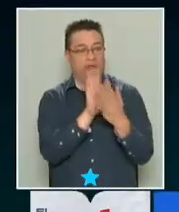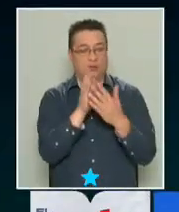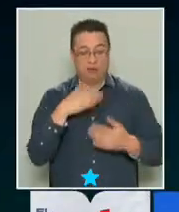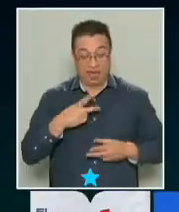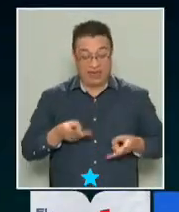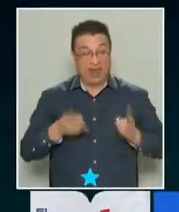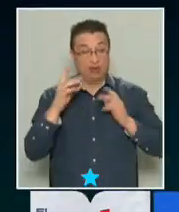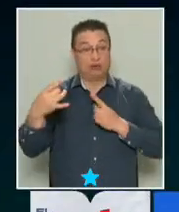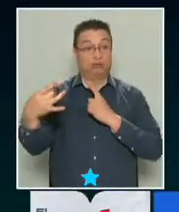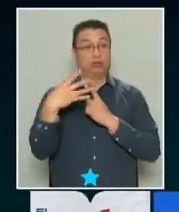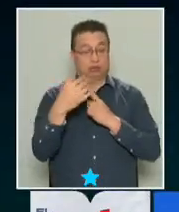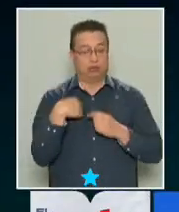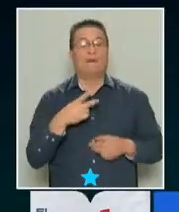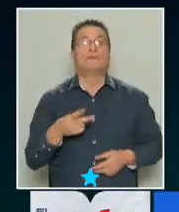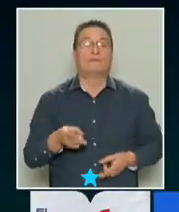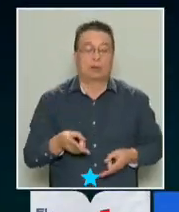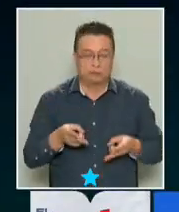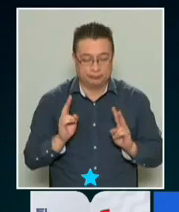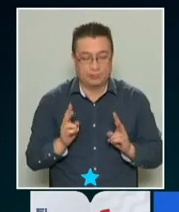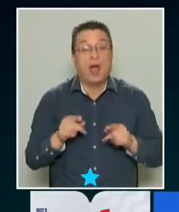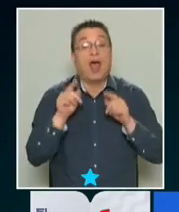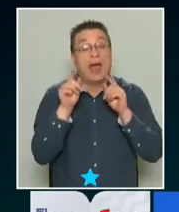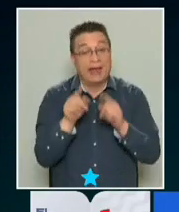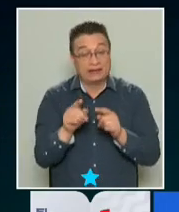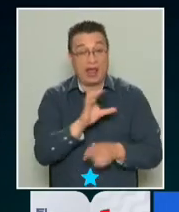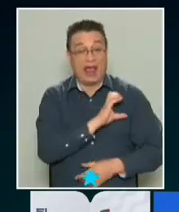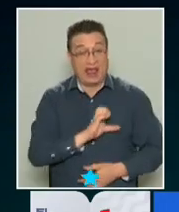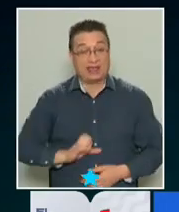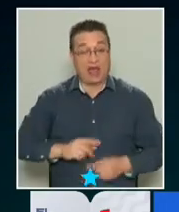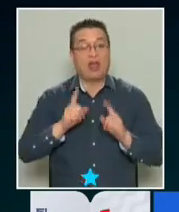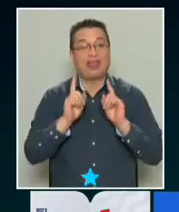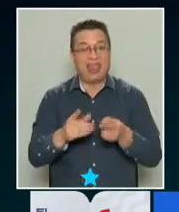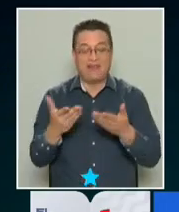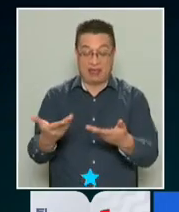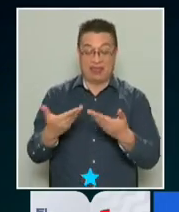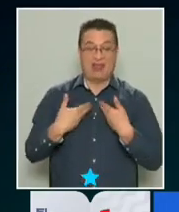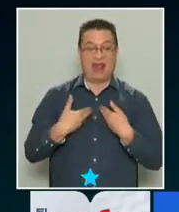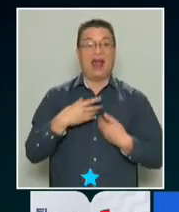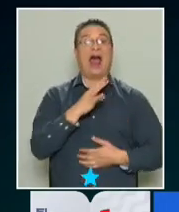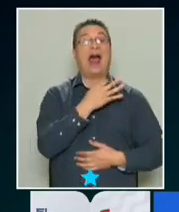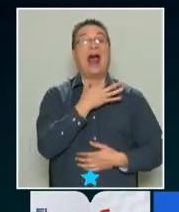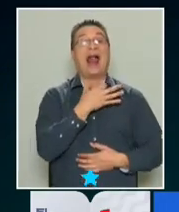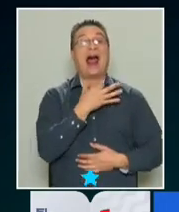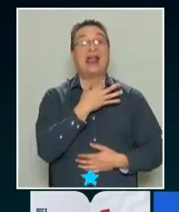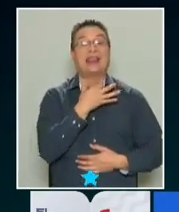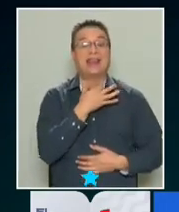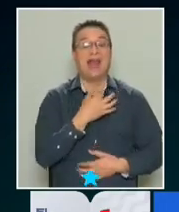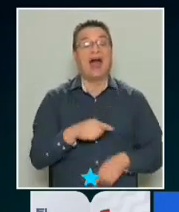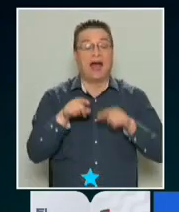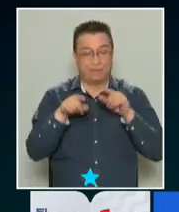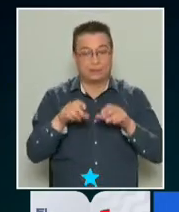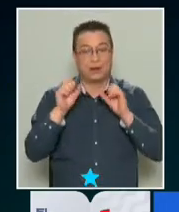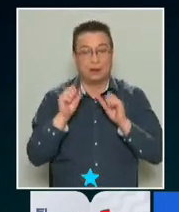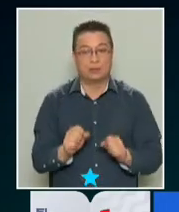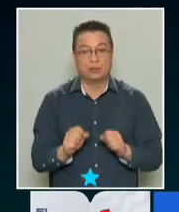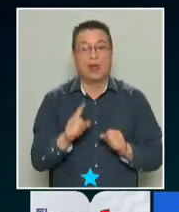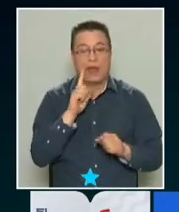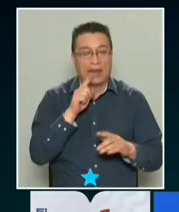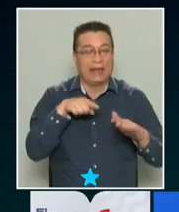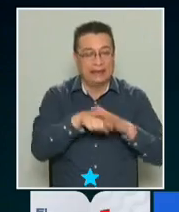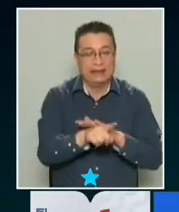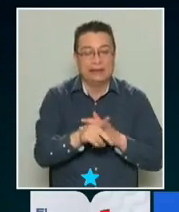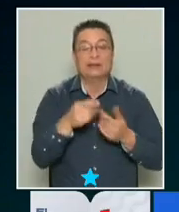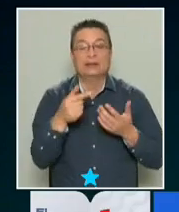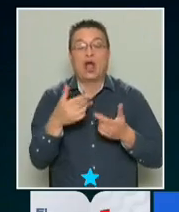estiman vulnerados entonces lo que tú es un estado que tienen que garantizar a todos nosotros que puedas acceder a la justicia